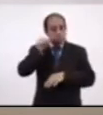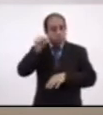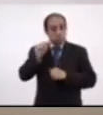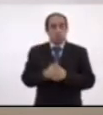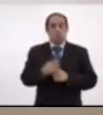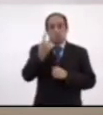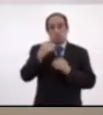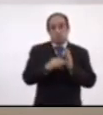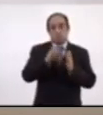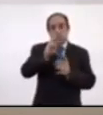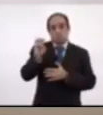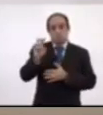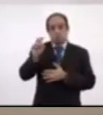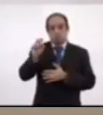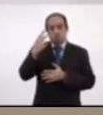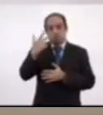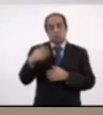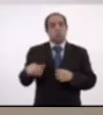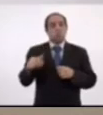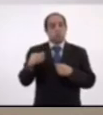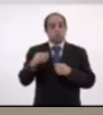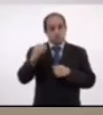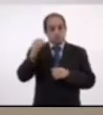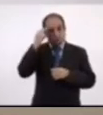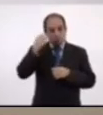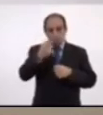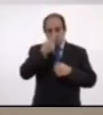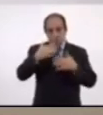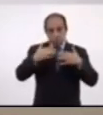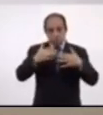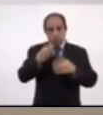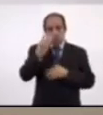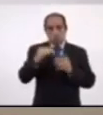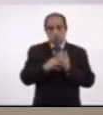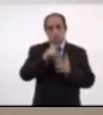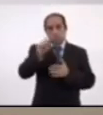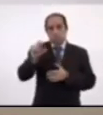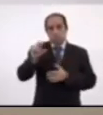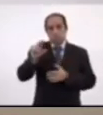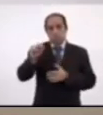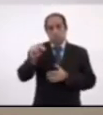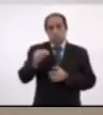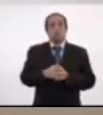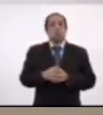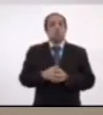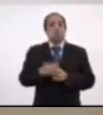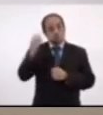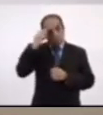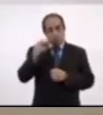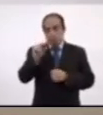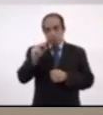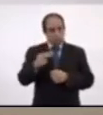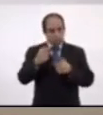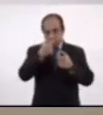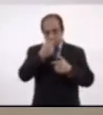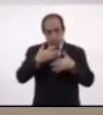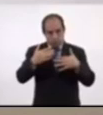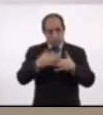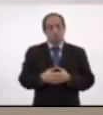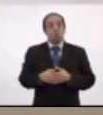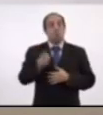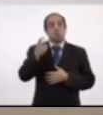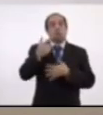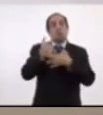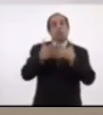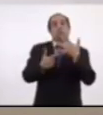Son 1.338 camas para intubación y 3.180 camas para no intubación. De estas